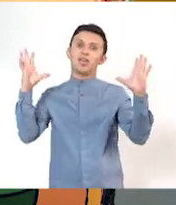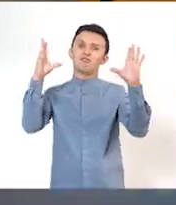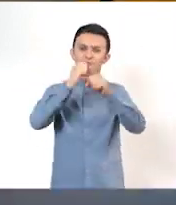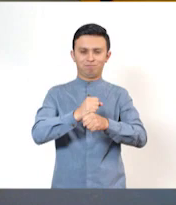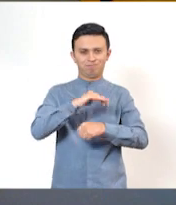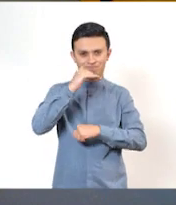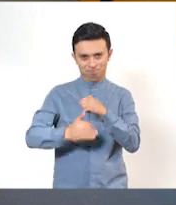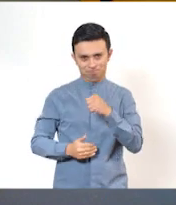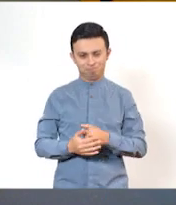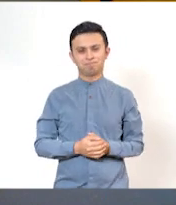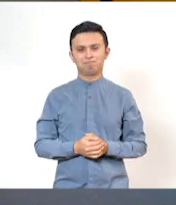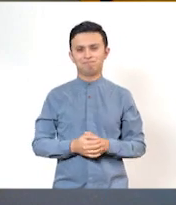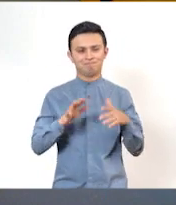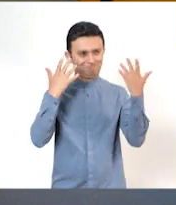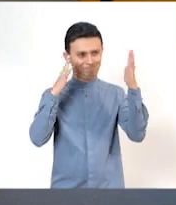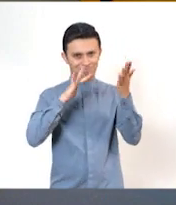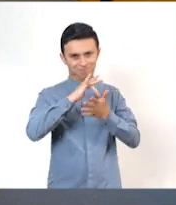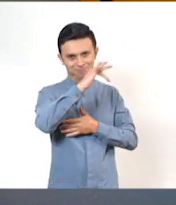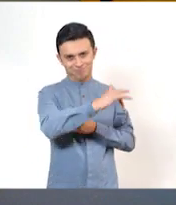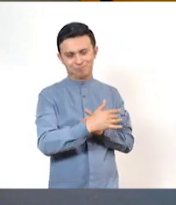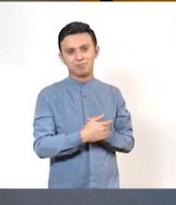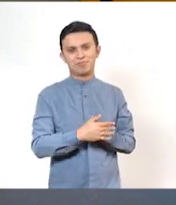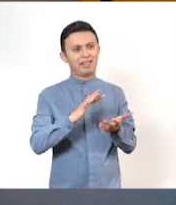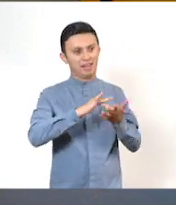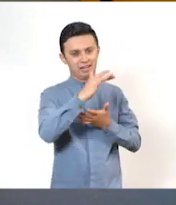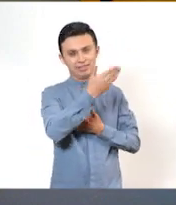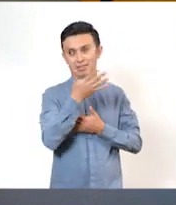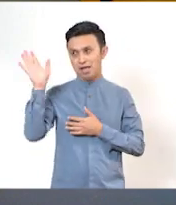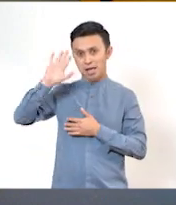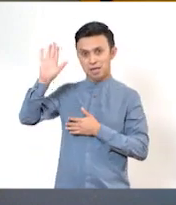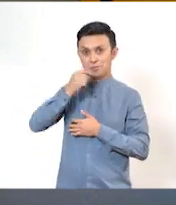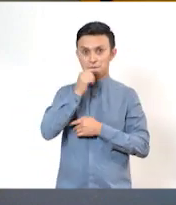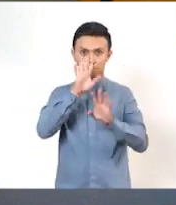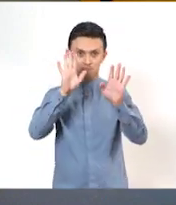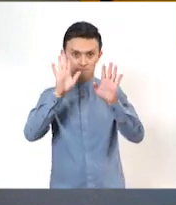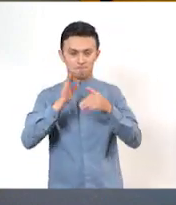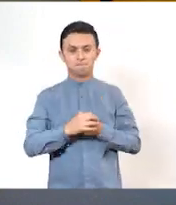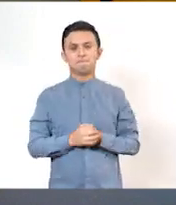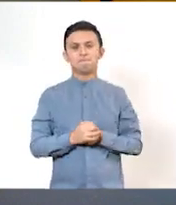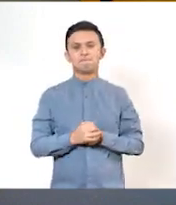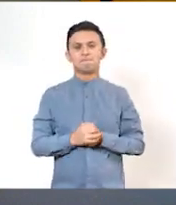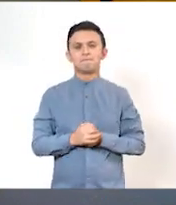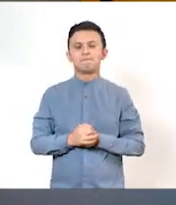acabado. Muchas gracias. Gracias. Muchas a gracias, ustedes. Arturo. Adiós, niñas y niños.